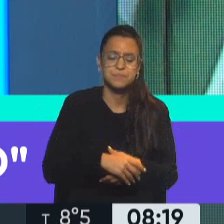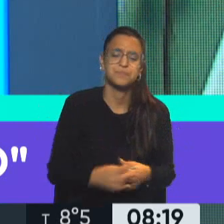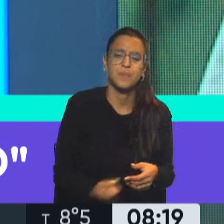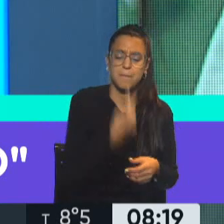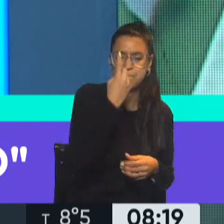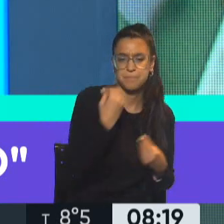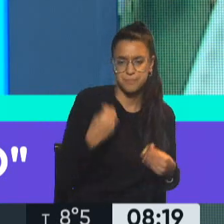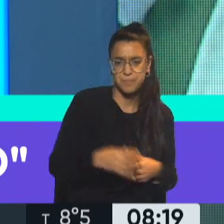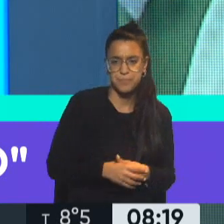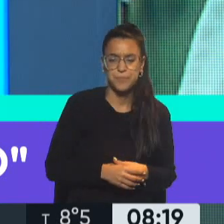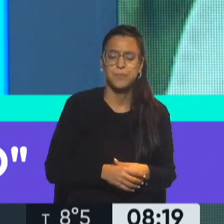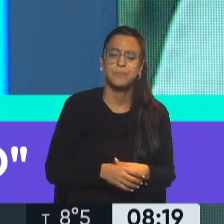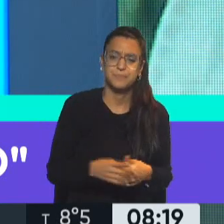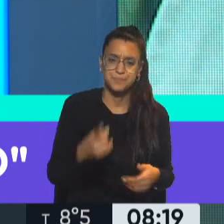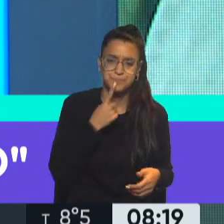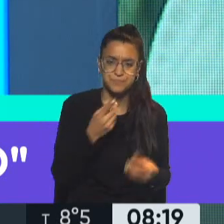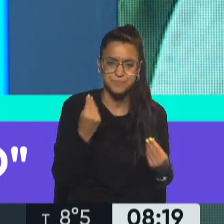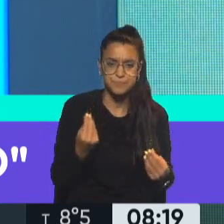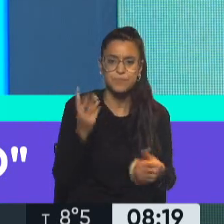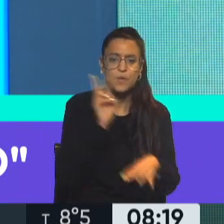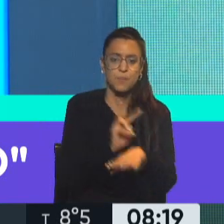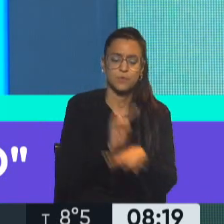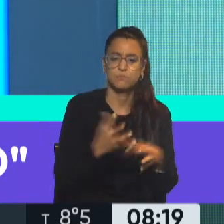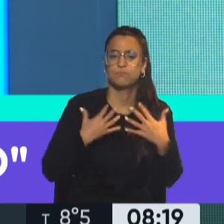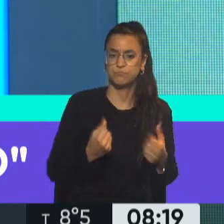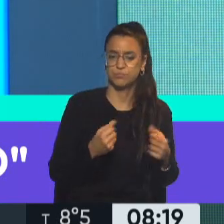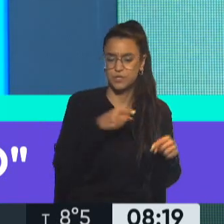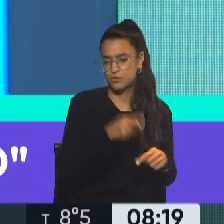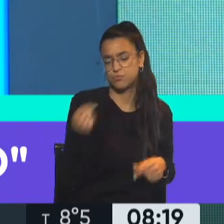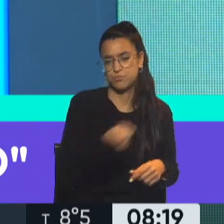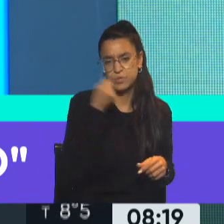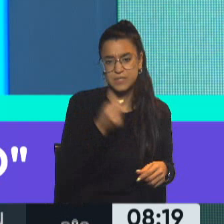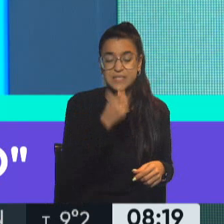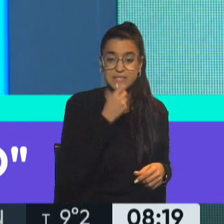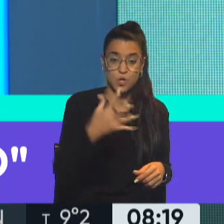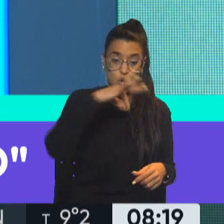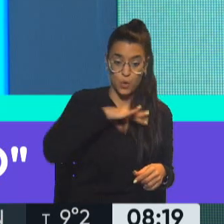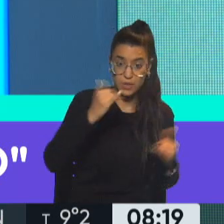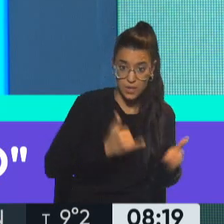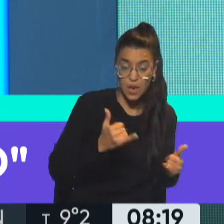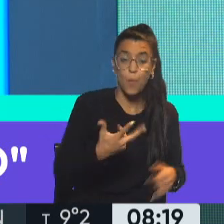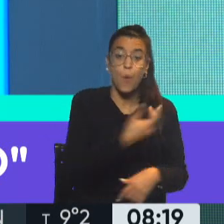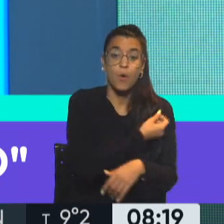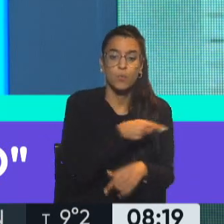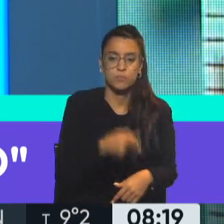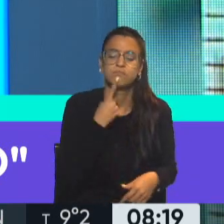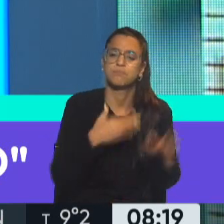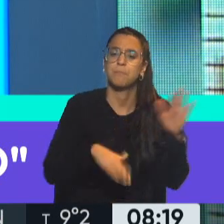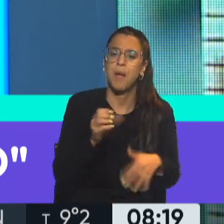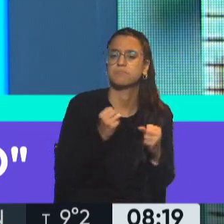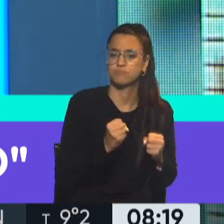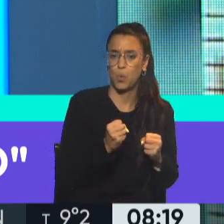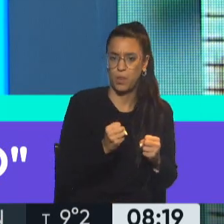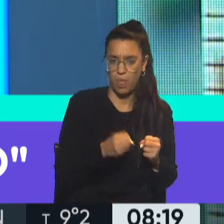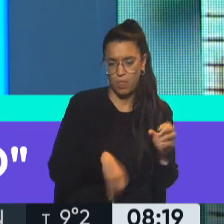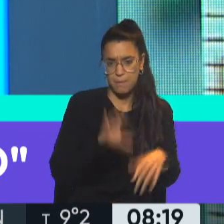primera instancia, en lo que se refiere a la protección inmune, eso es fundamental. El que tuvo COVID y se vacuna va a tener más